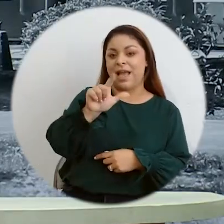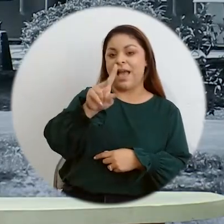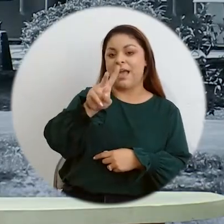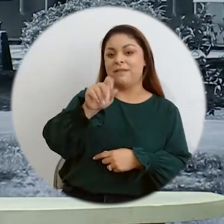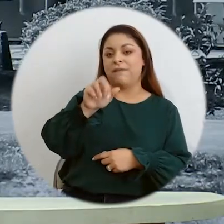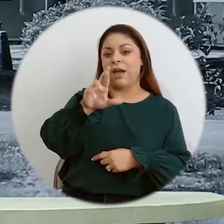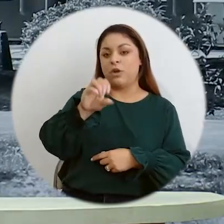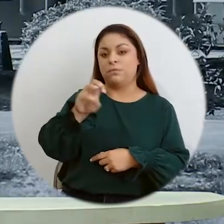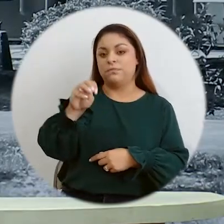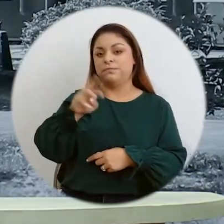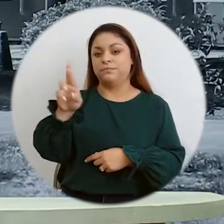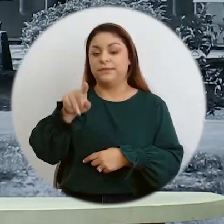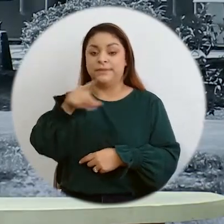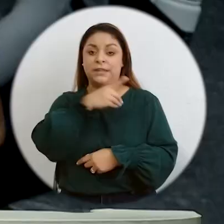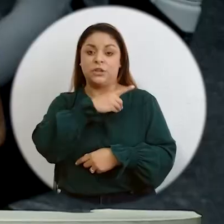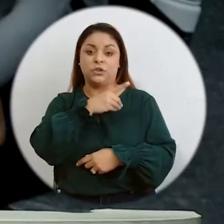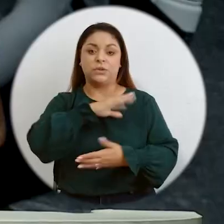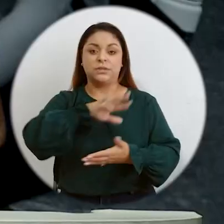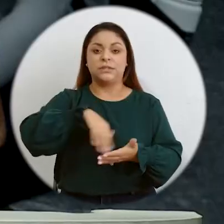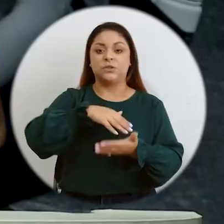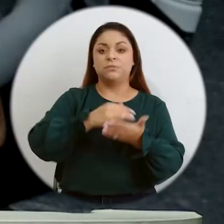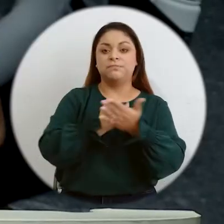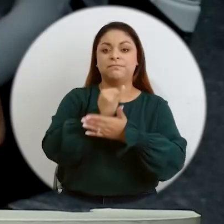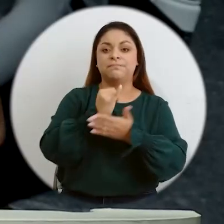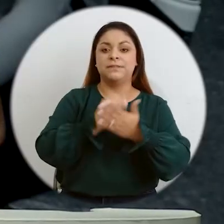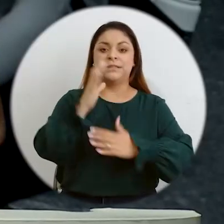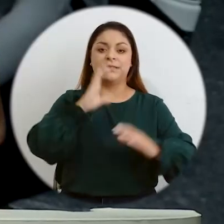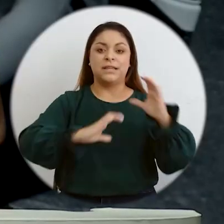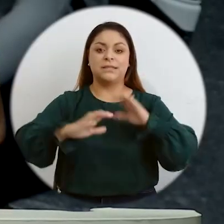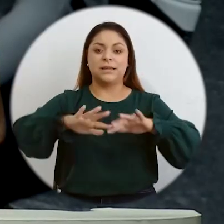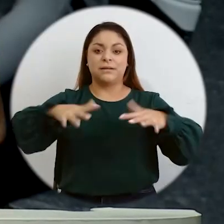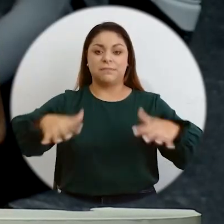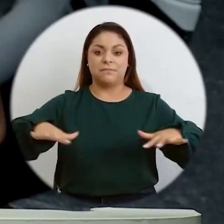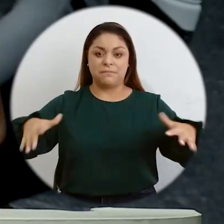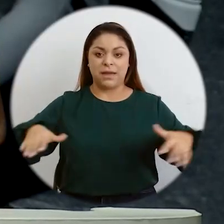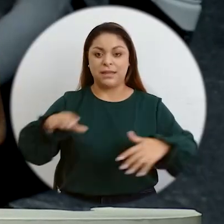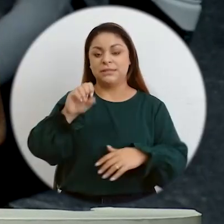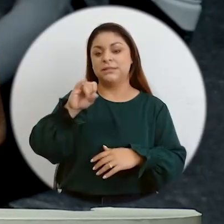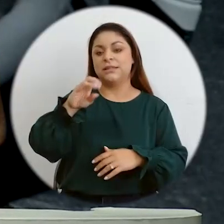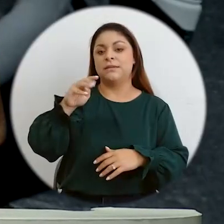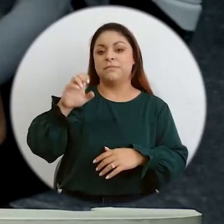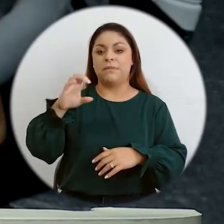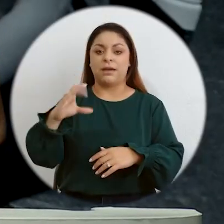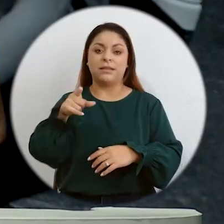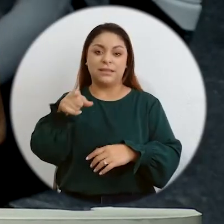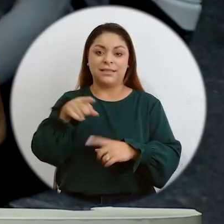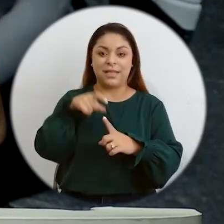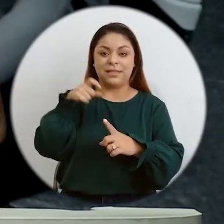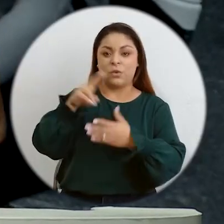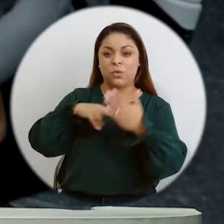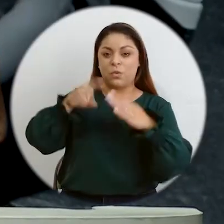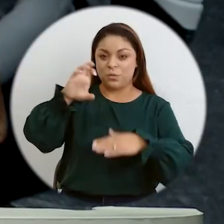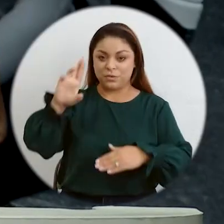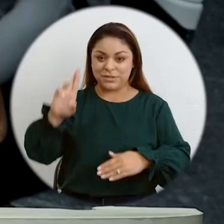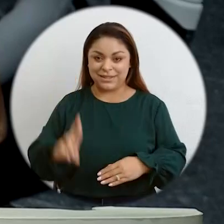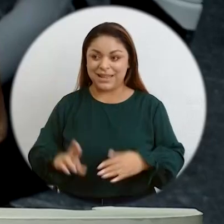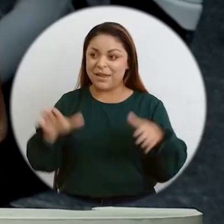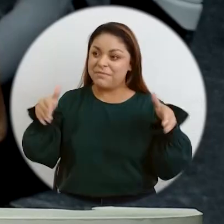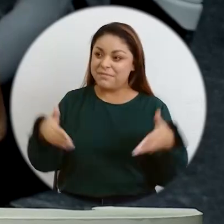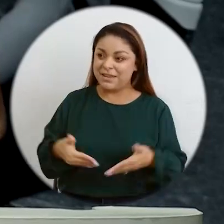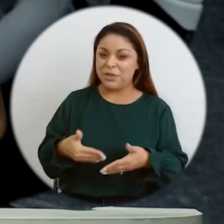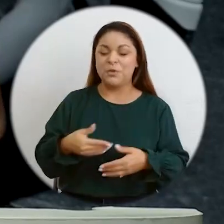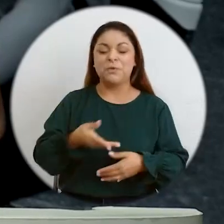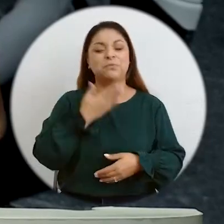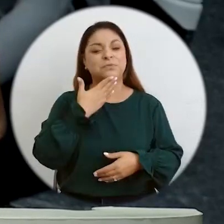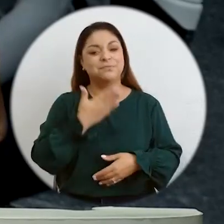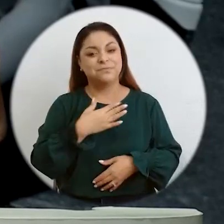Morales Ramírez, director del Centro de Investigación en Ciencias del Mar y Limnología, CIMAR, de la Universidad de Costa Rica. Bienvenido a Una Mirada. Muchas